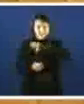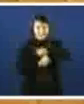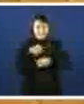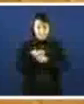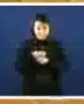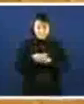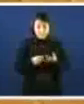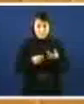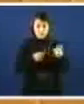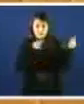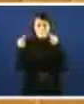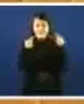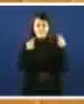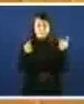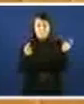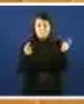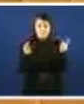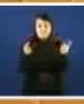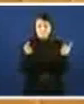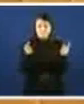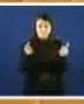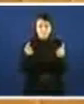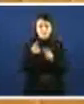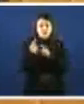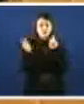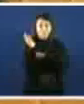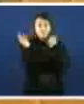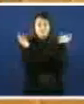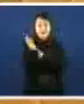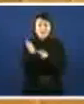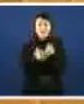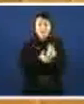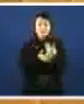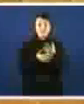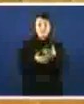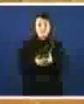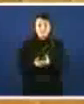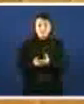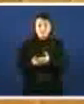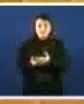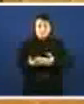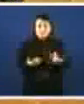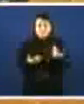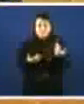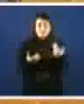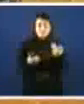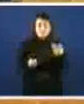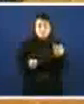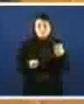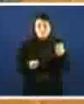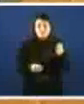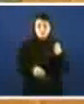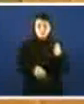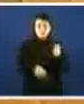totalidade, que eran conducentes a incrementar o estado de ingresos